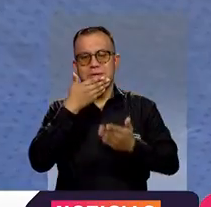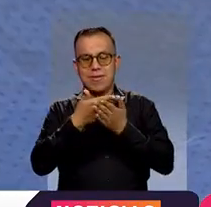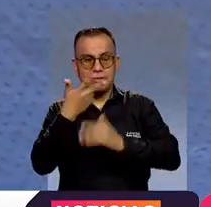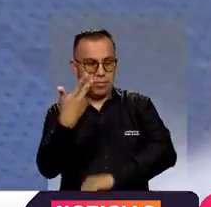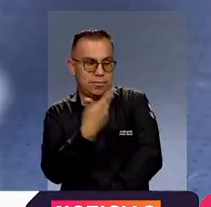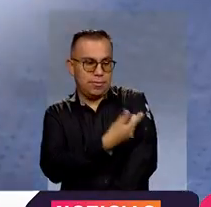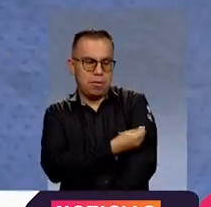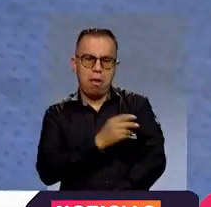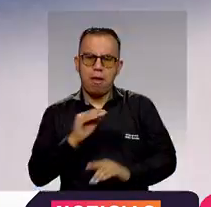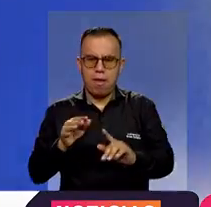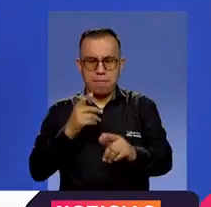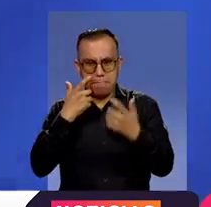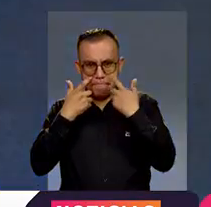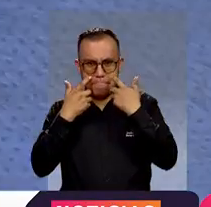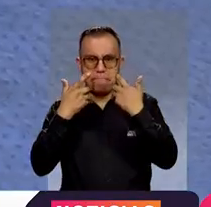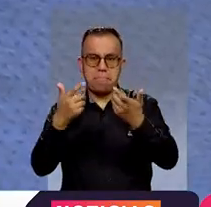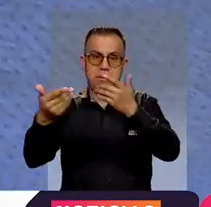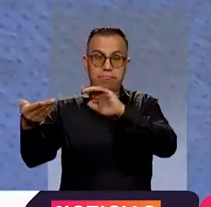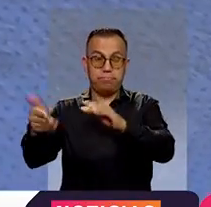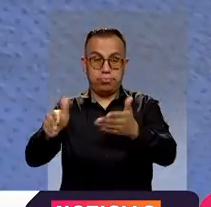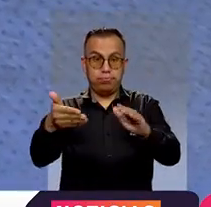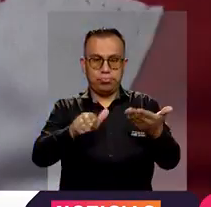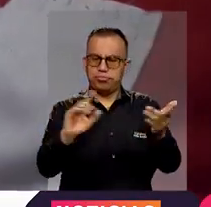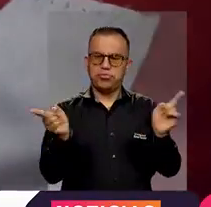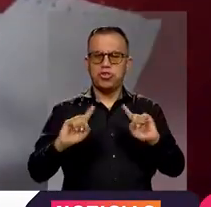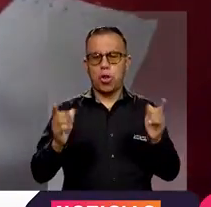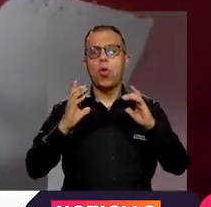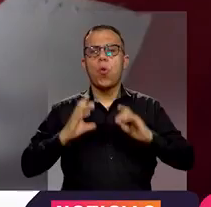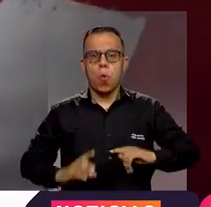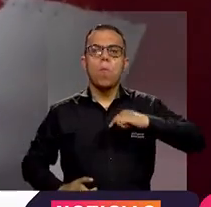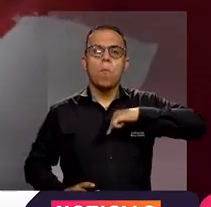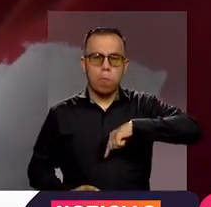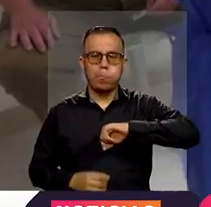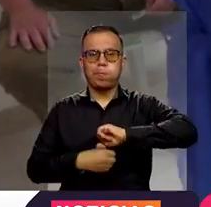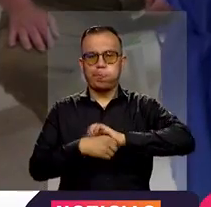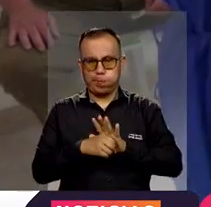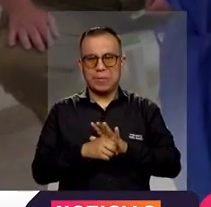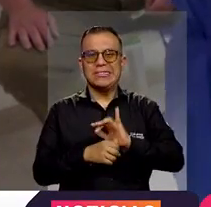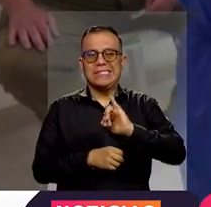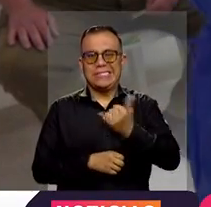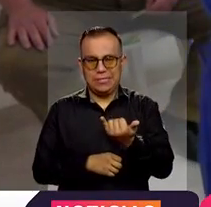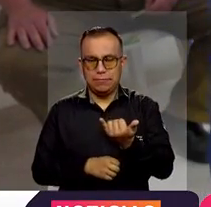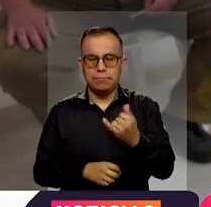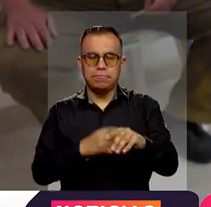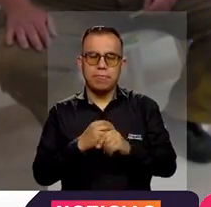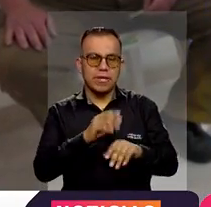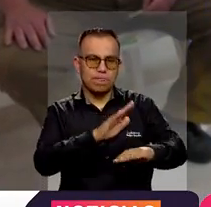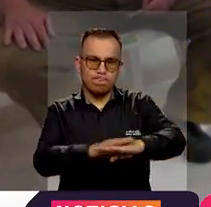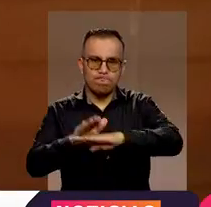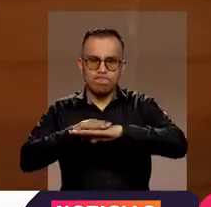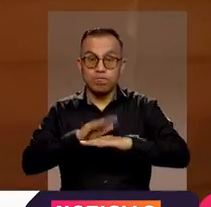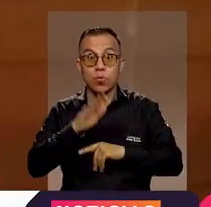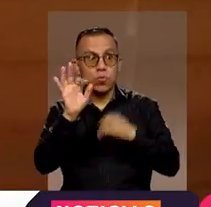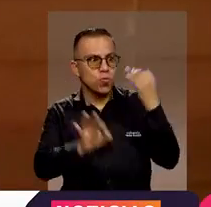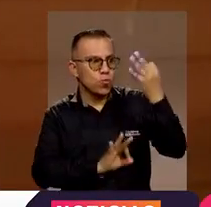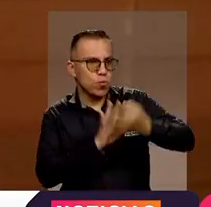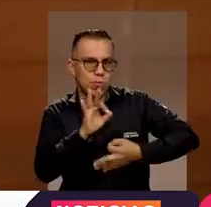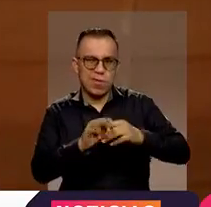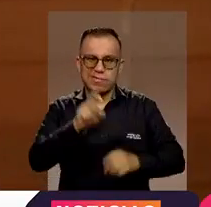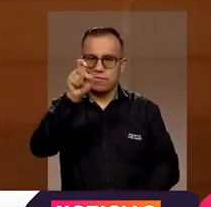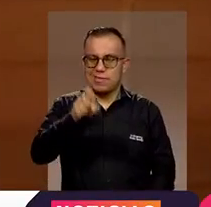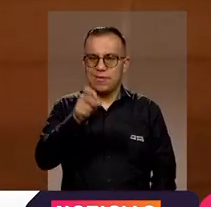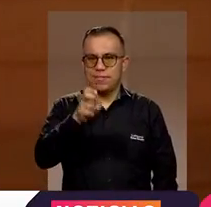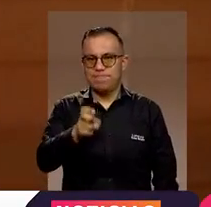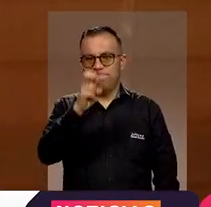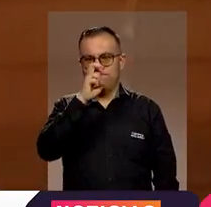vacunación no se vería reflejado en mortalidad, sino en positividad. Sin embargo, el llamado es al autocuidado. Hay que ser muy rigurosos